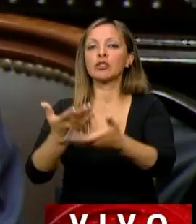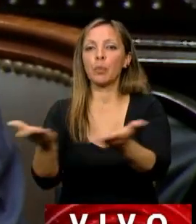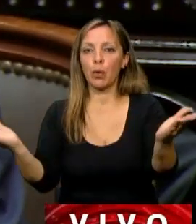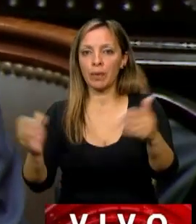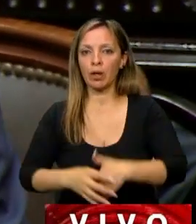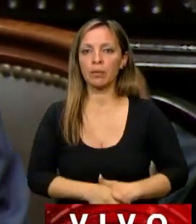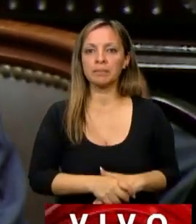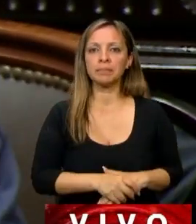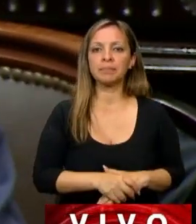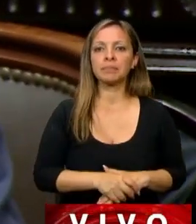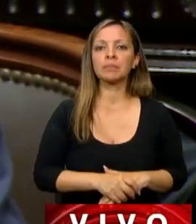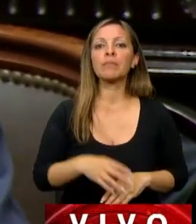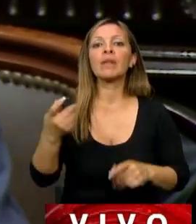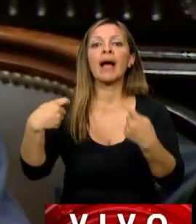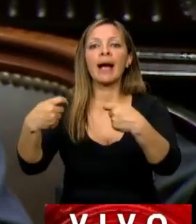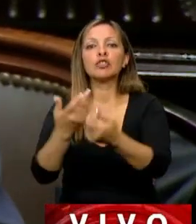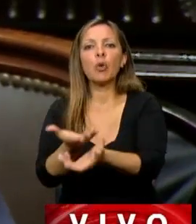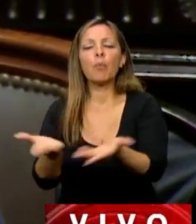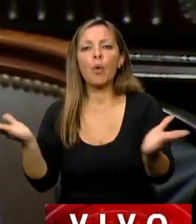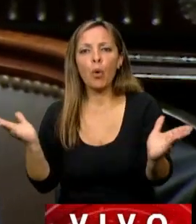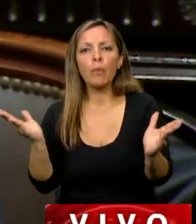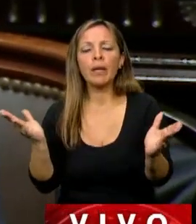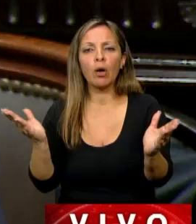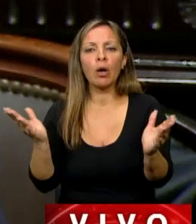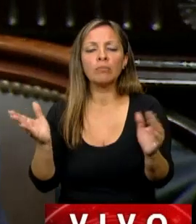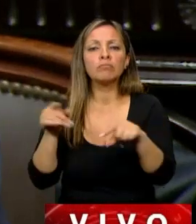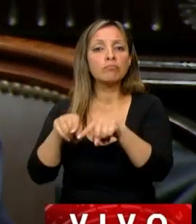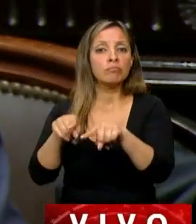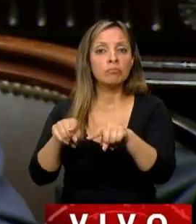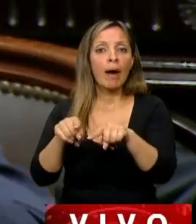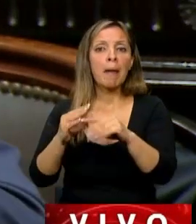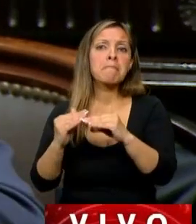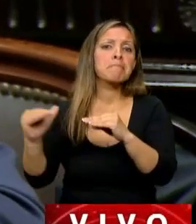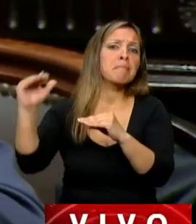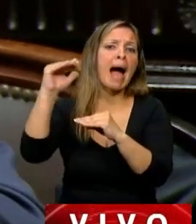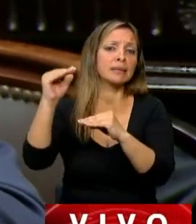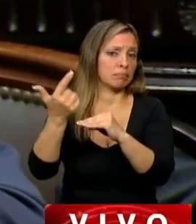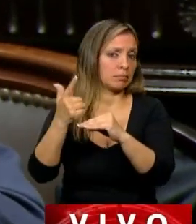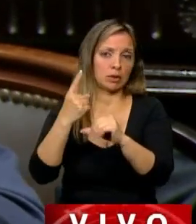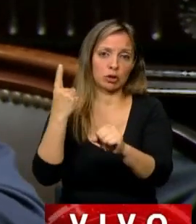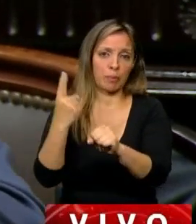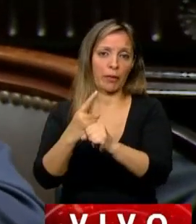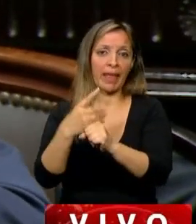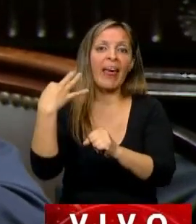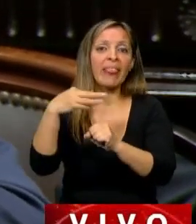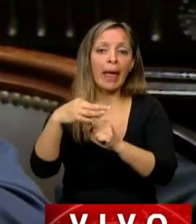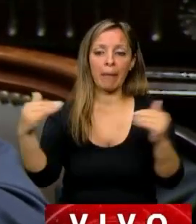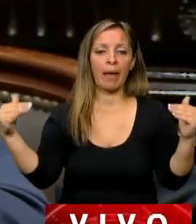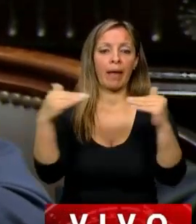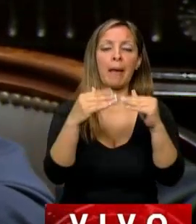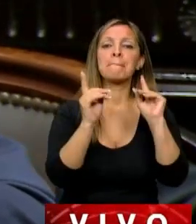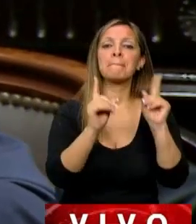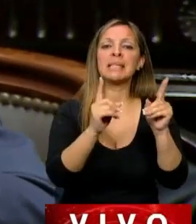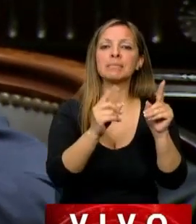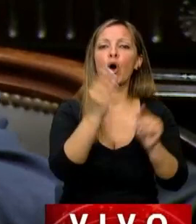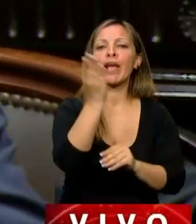bastante restrictiva. El gasto público no podía, a partir de ese momento, subir más que el índice de precios al